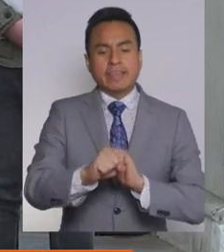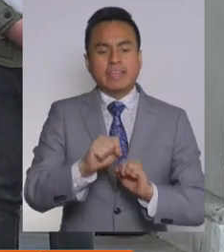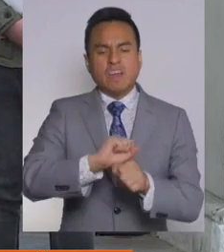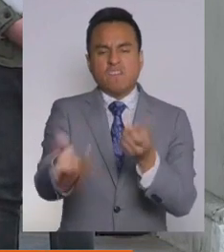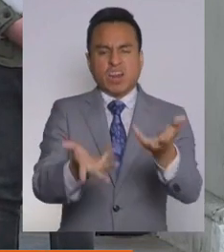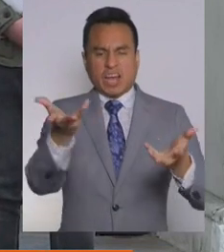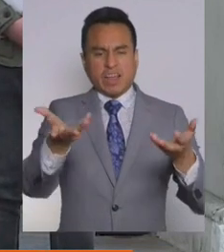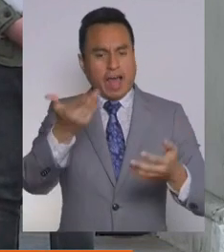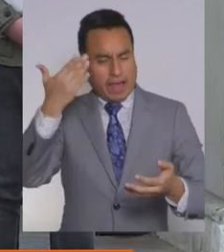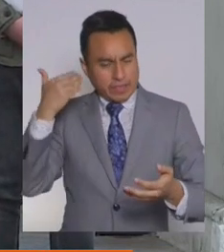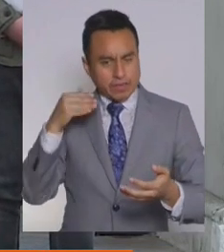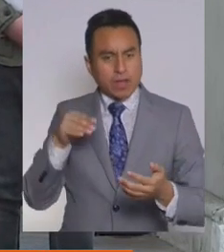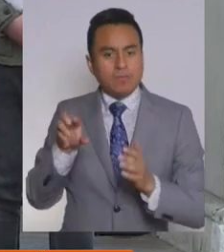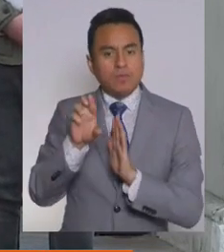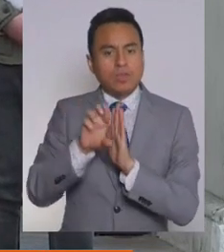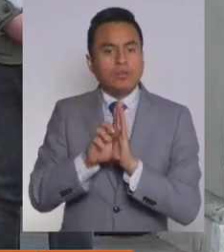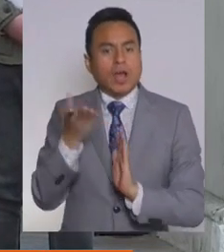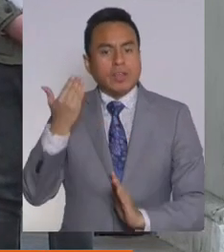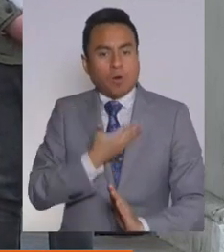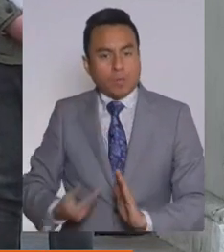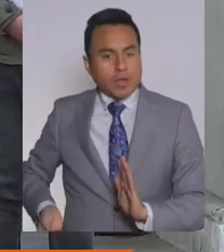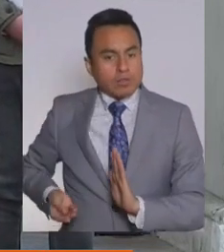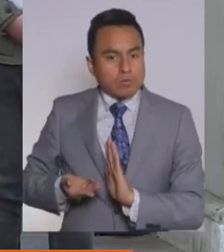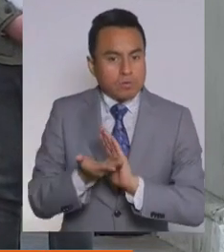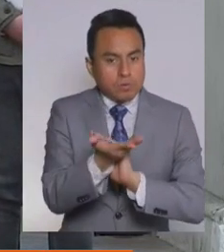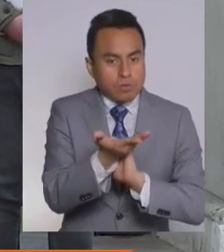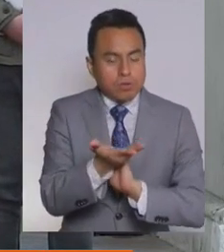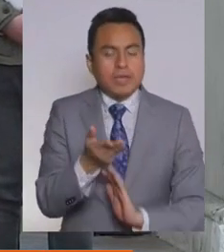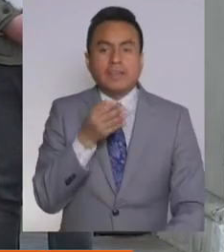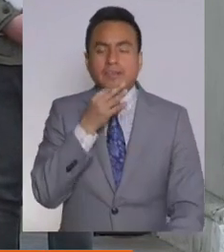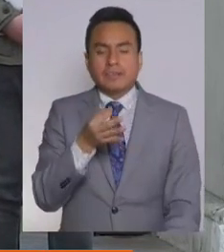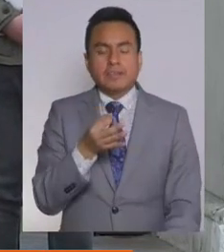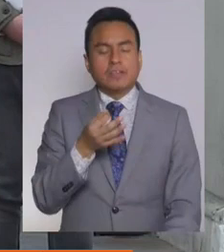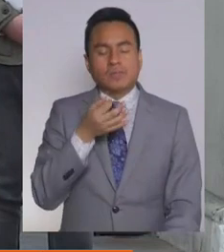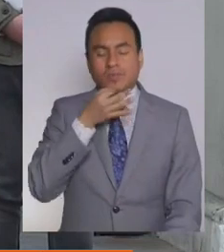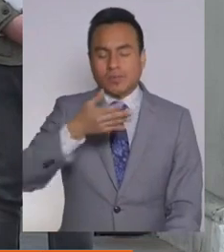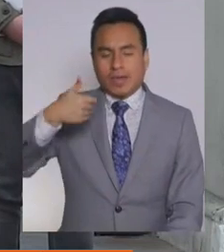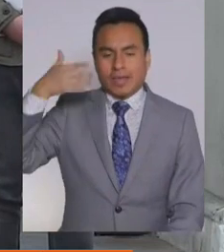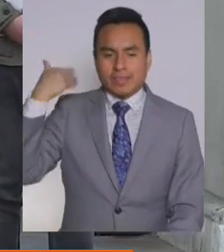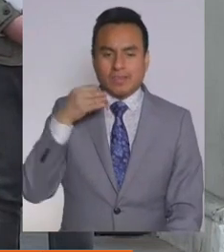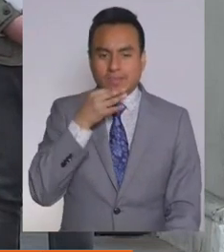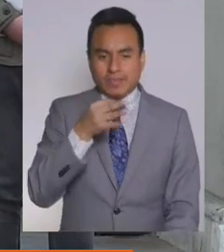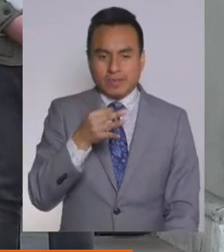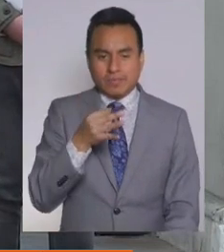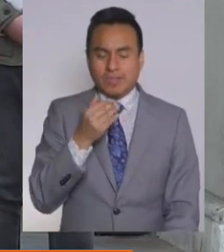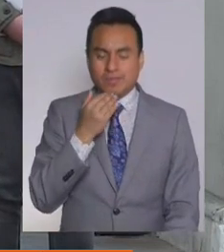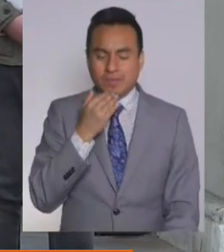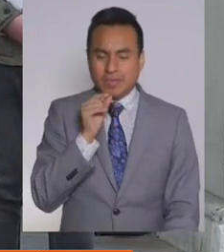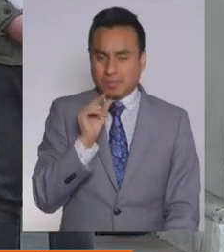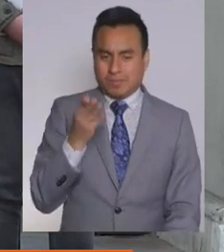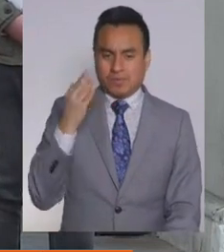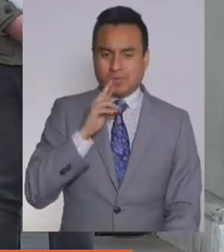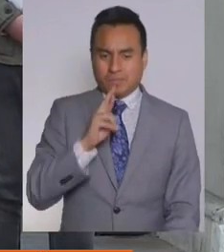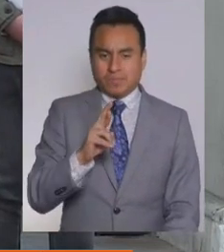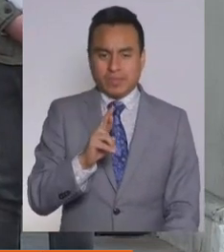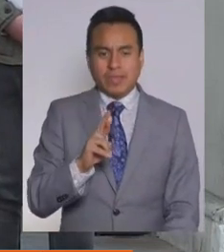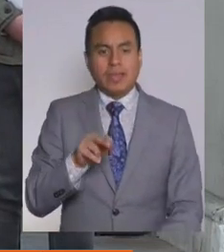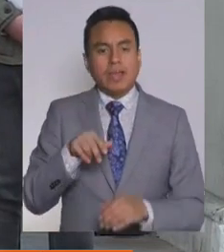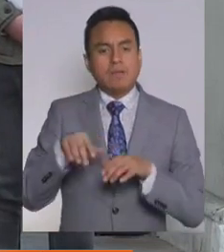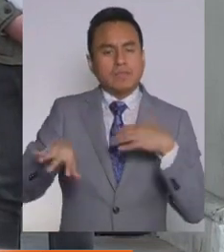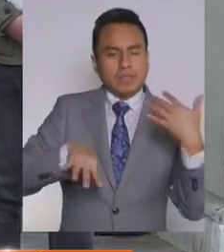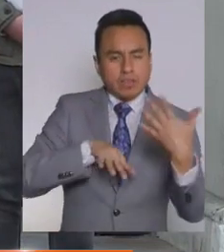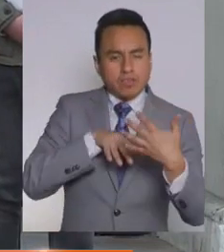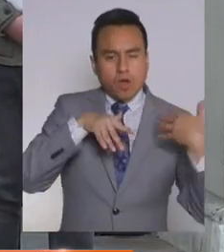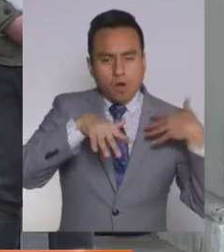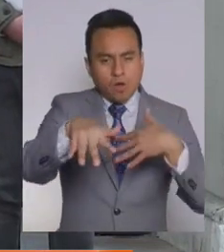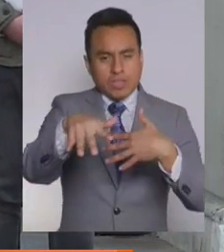que fue un proyecto que levantó el propio gobierno? Lo hemos dicho permanentemente y lo dije recientemente. Las